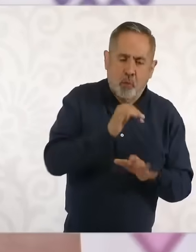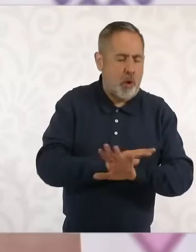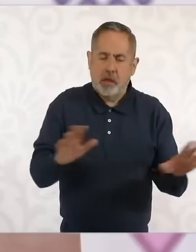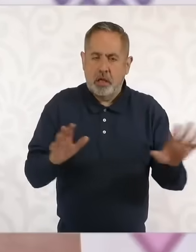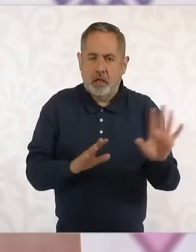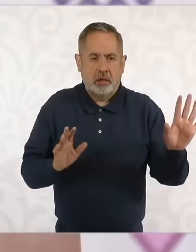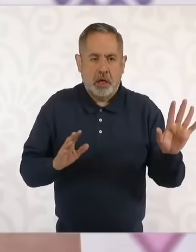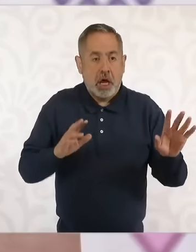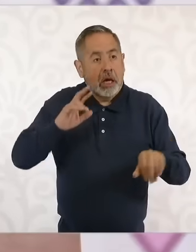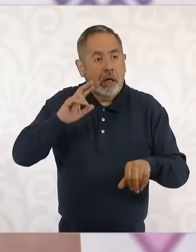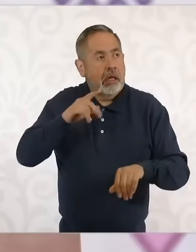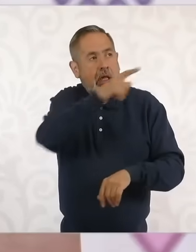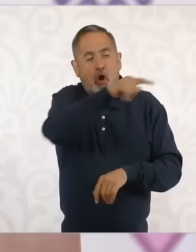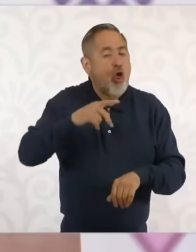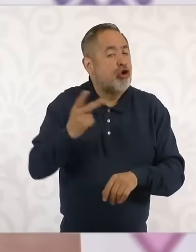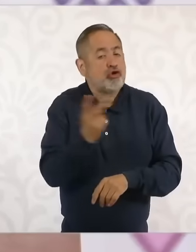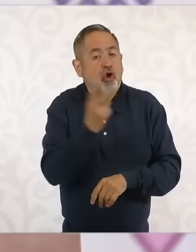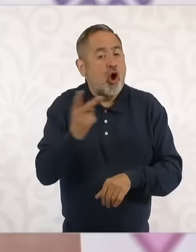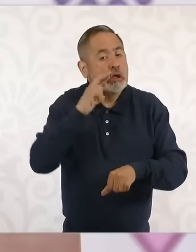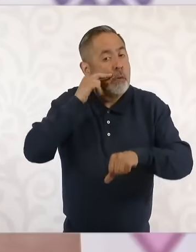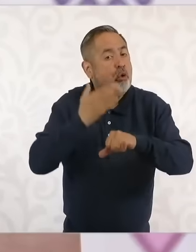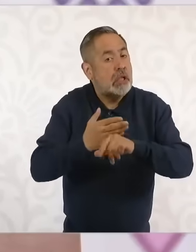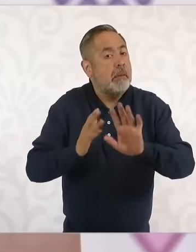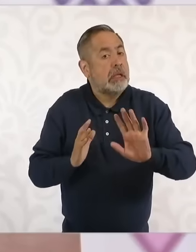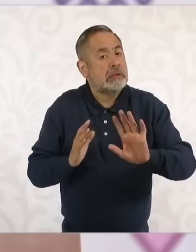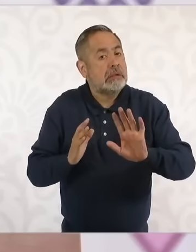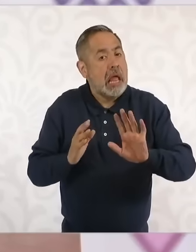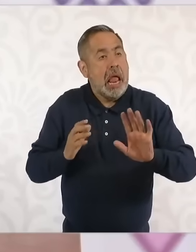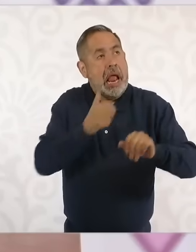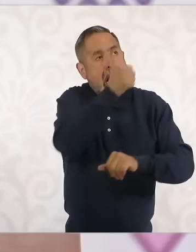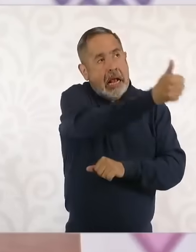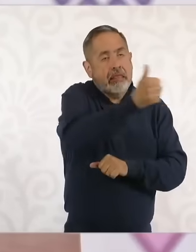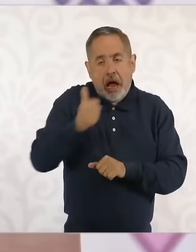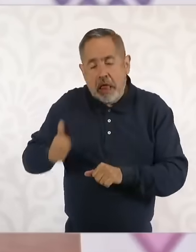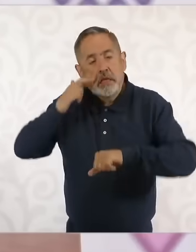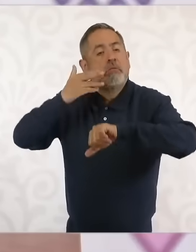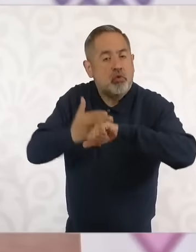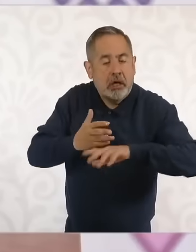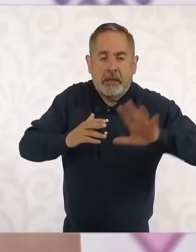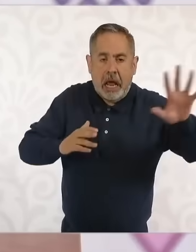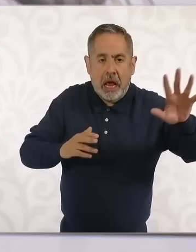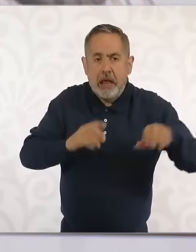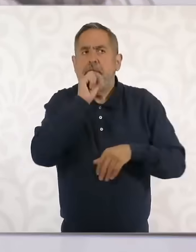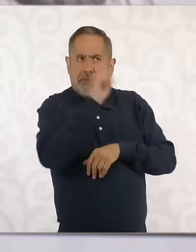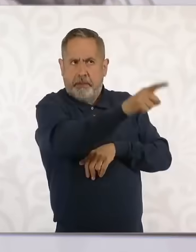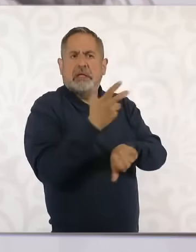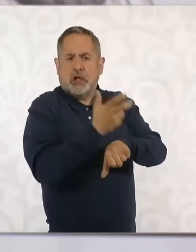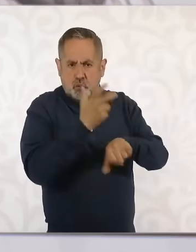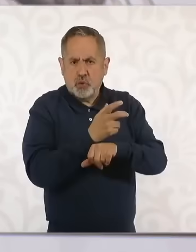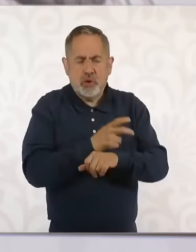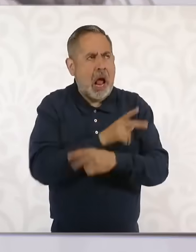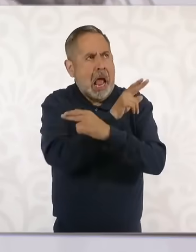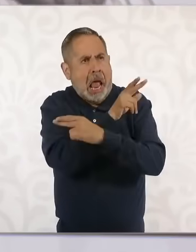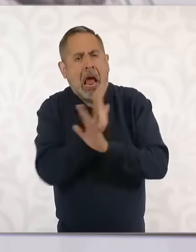una responsabilidad nuestra aquí en nuestro territorio, y también Estados Unidos tiene una responsabilidad, desde